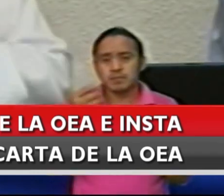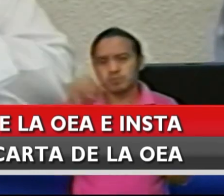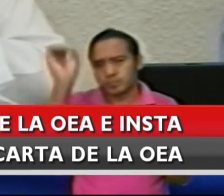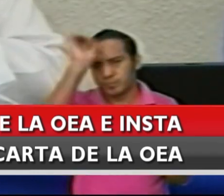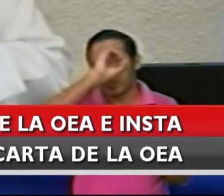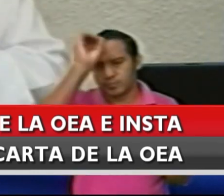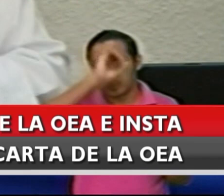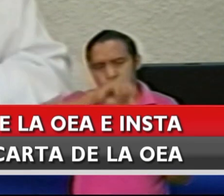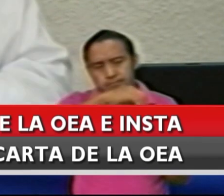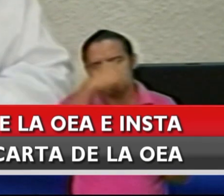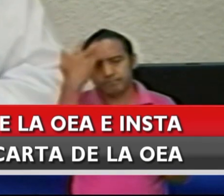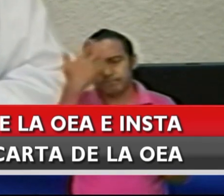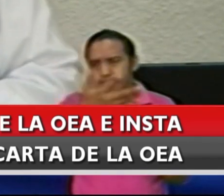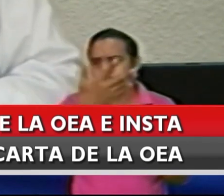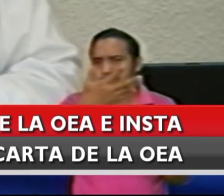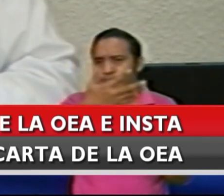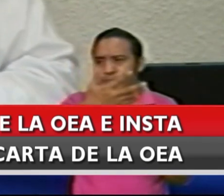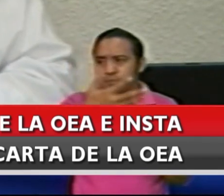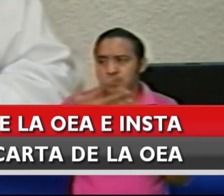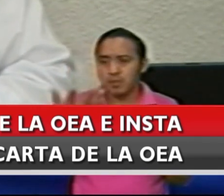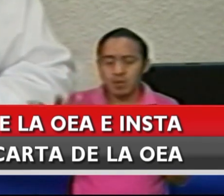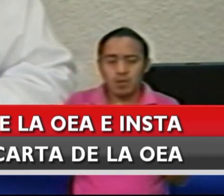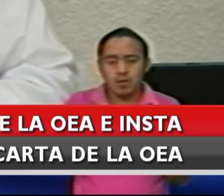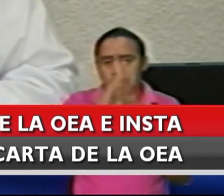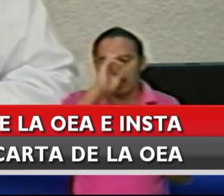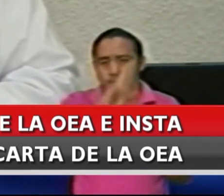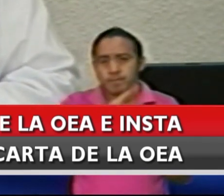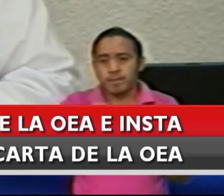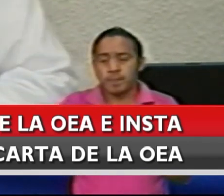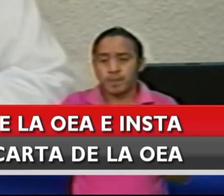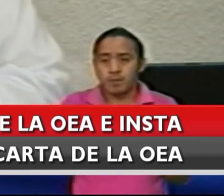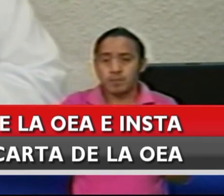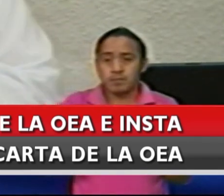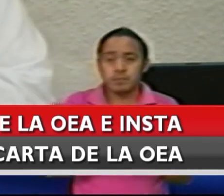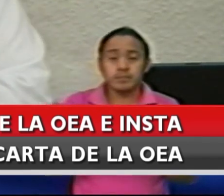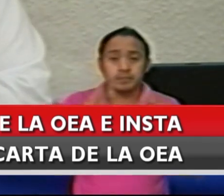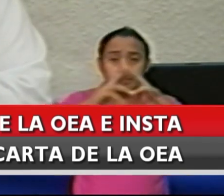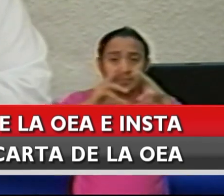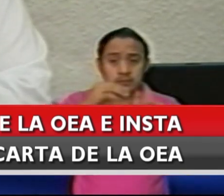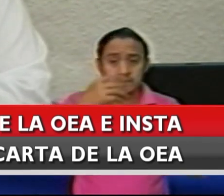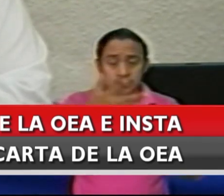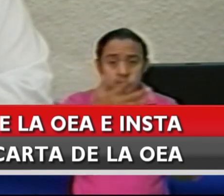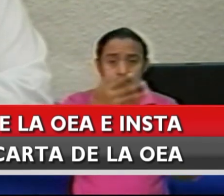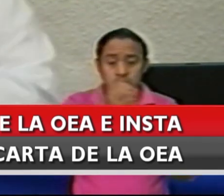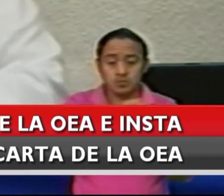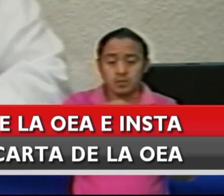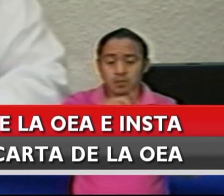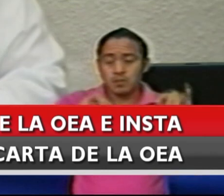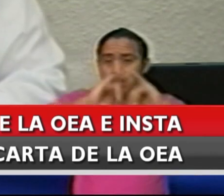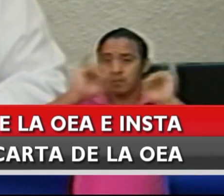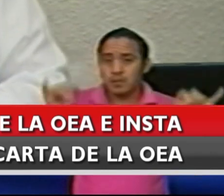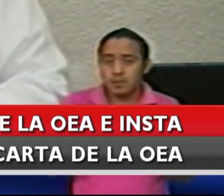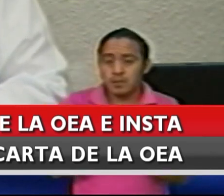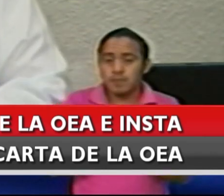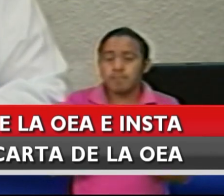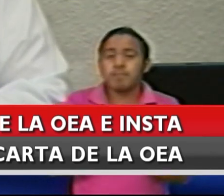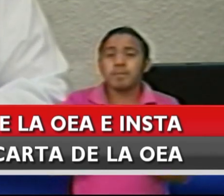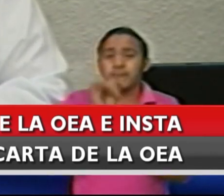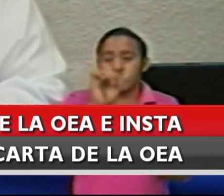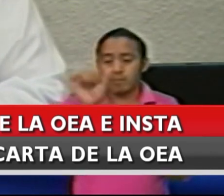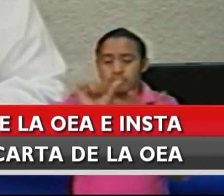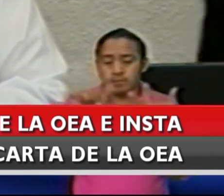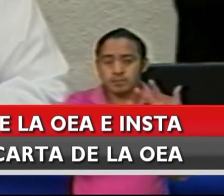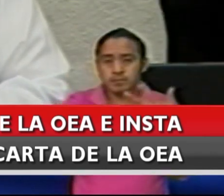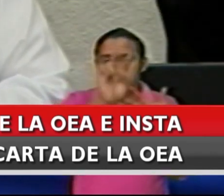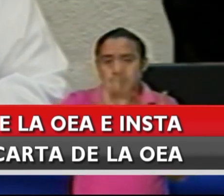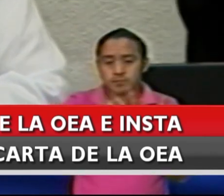ignorante de los principios que motivaron la fundación de este organismo internacional, mismo que en los artículos 2